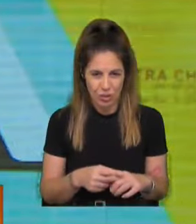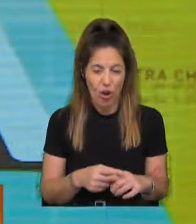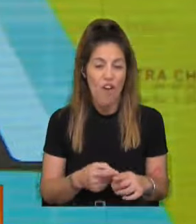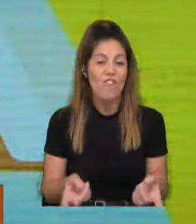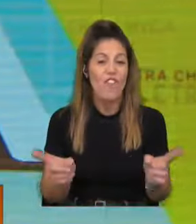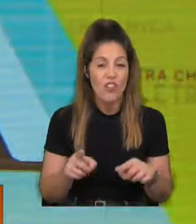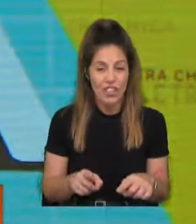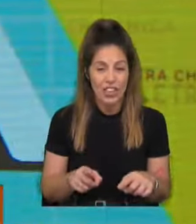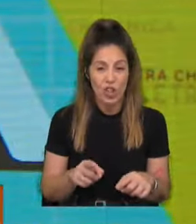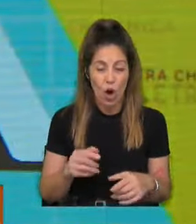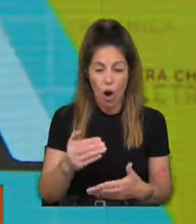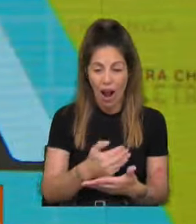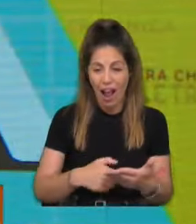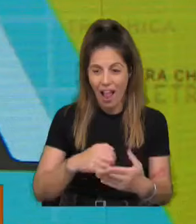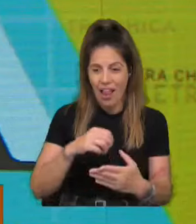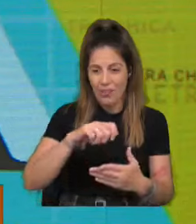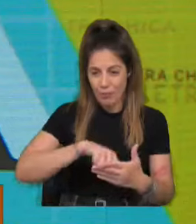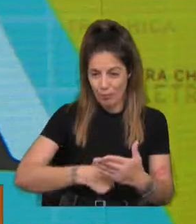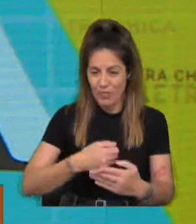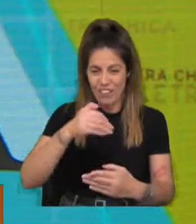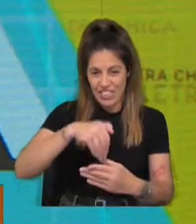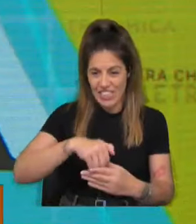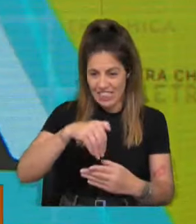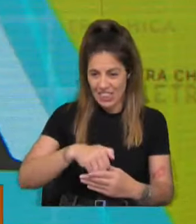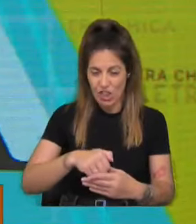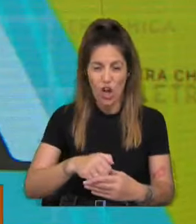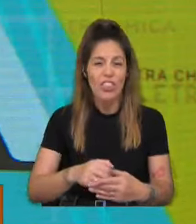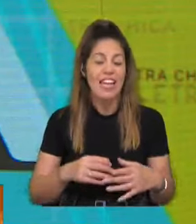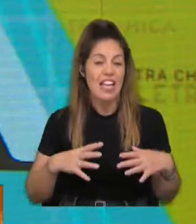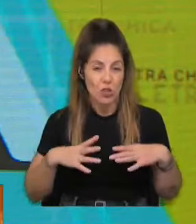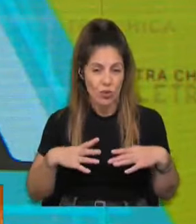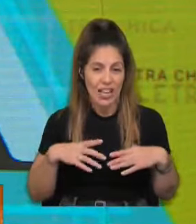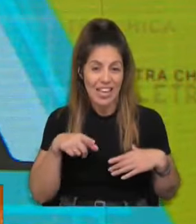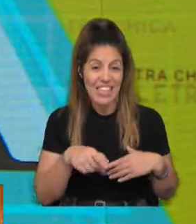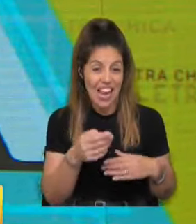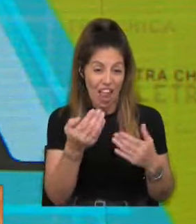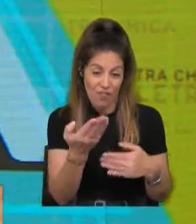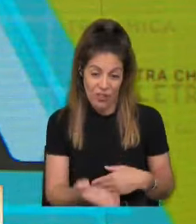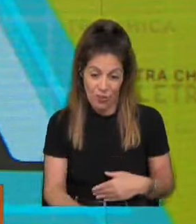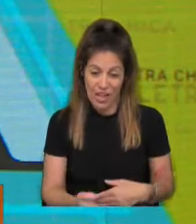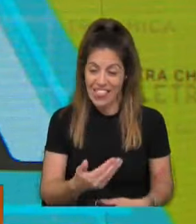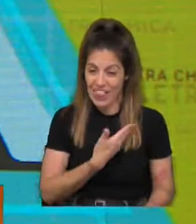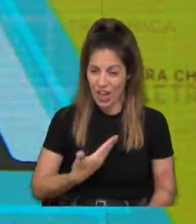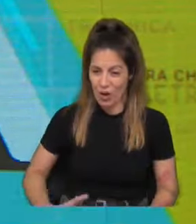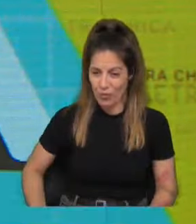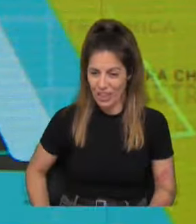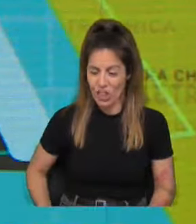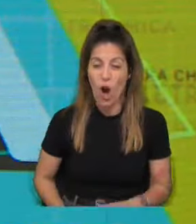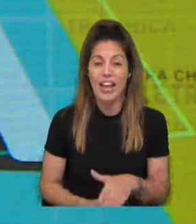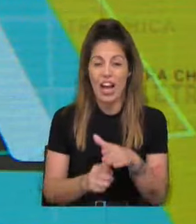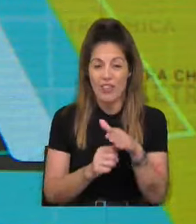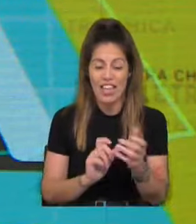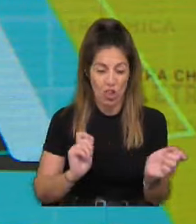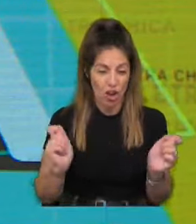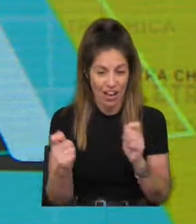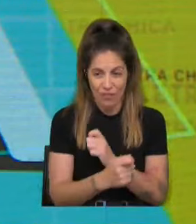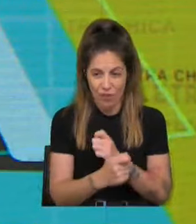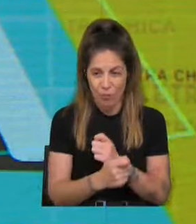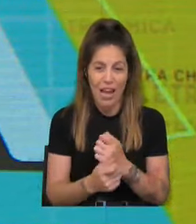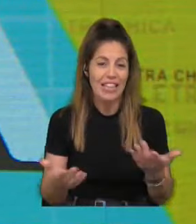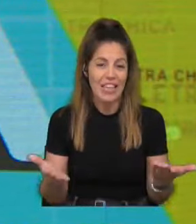plebiscito por la seguridad social como ustedes saben ha sido la gran figura del gobierno encabezando la reforma que el